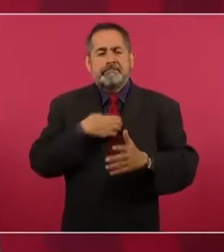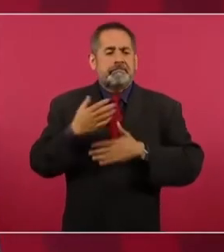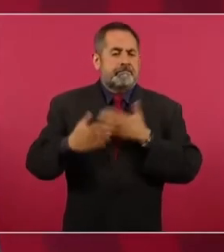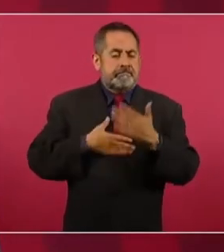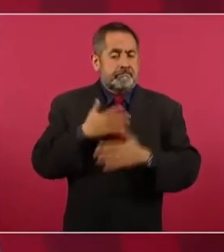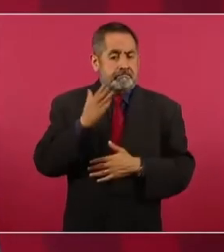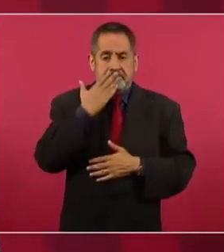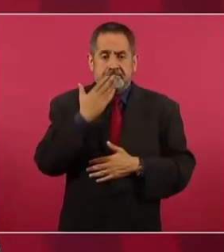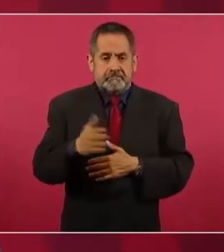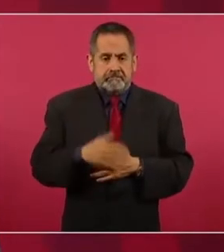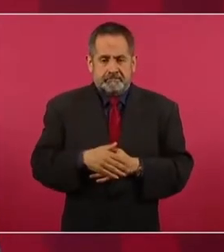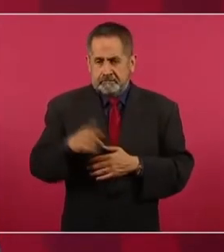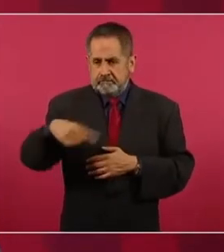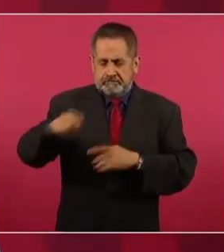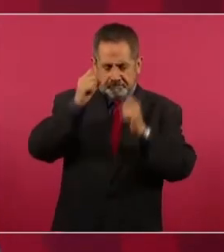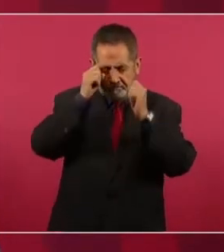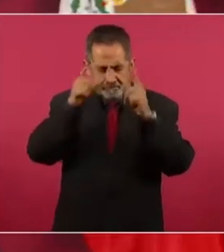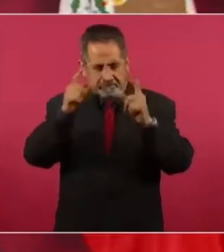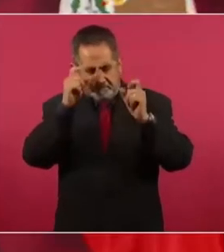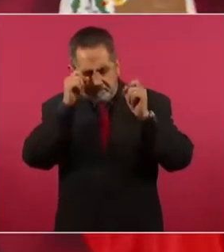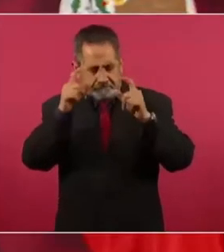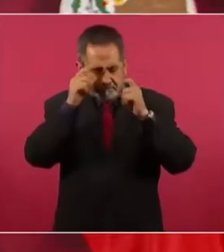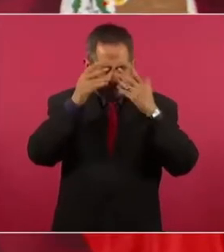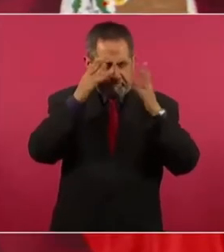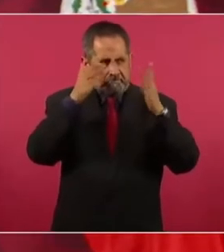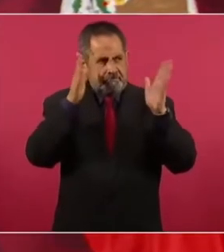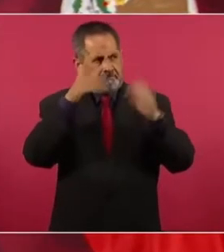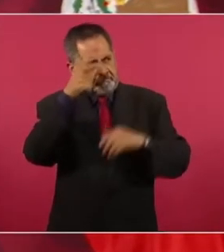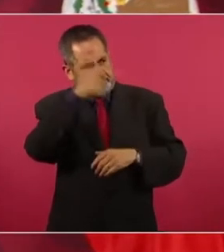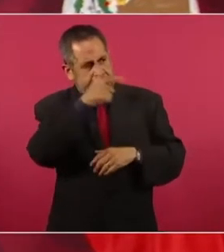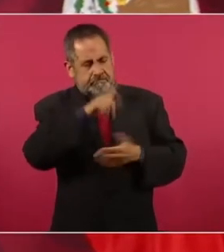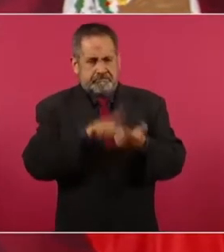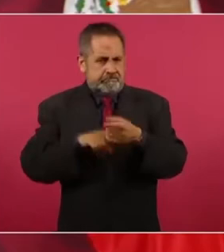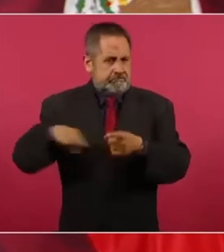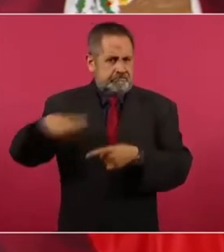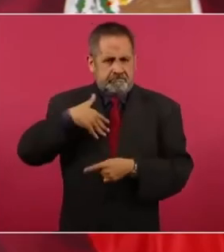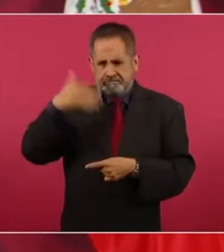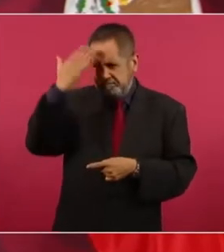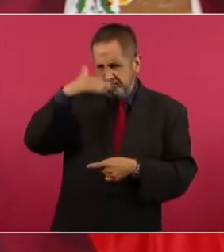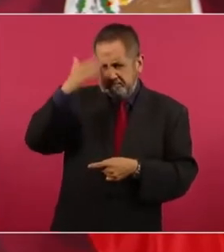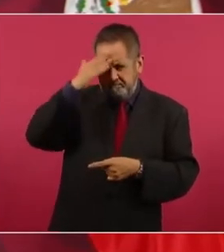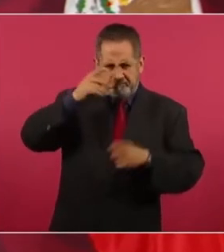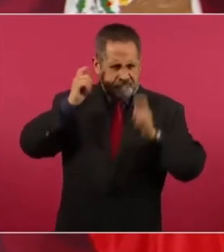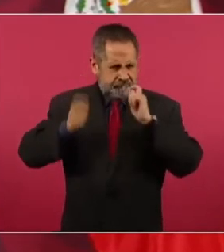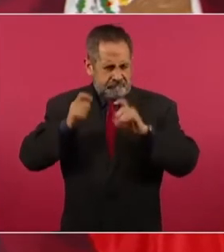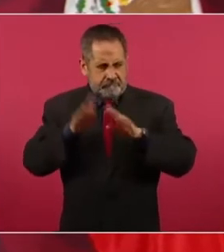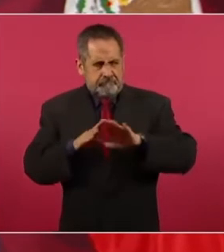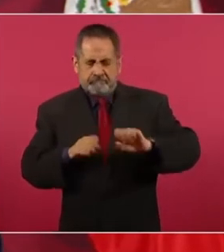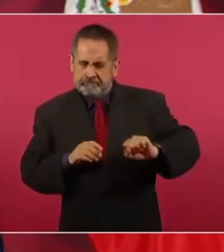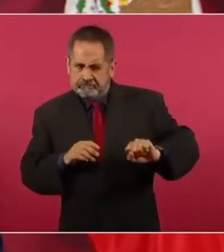está despertando, muy consciente.